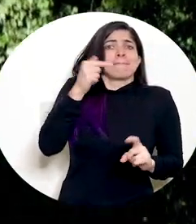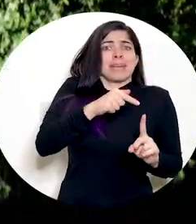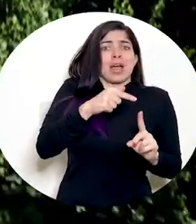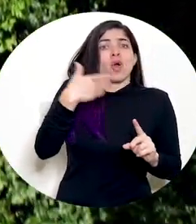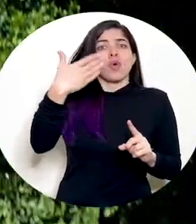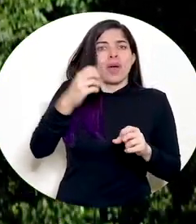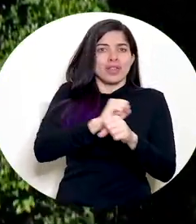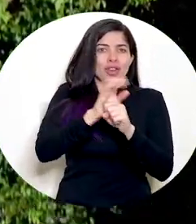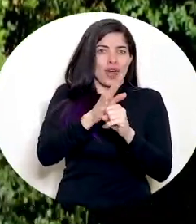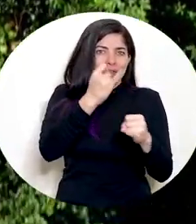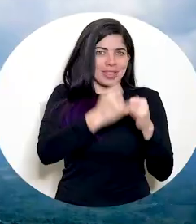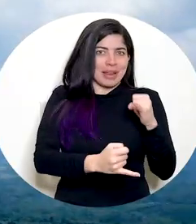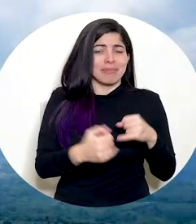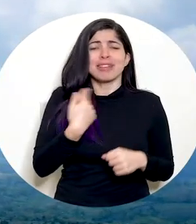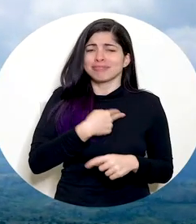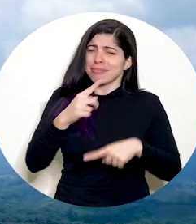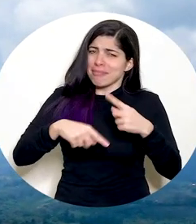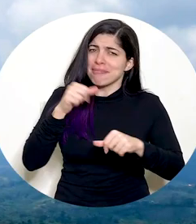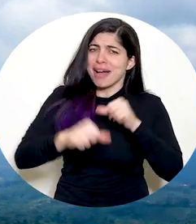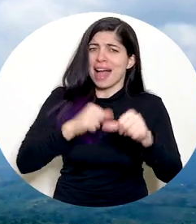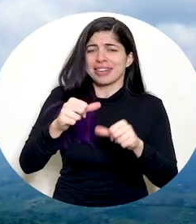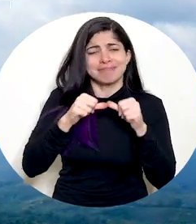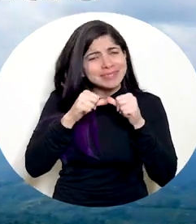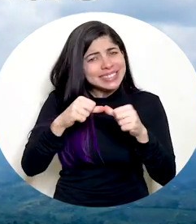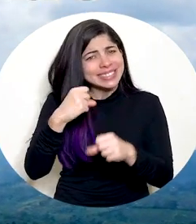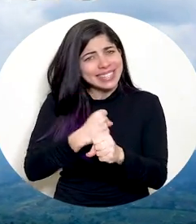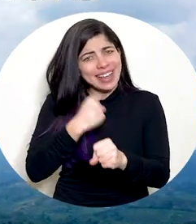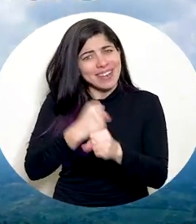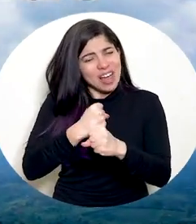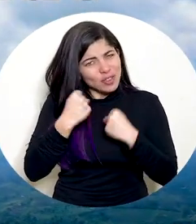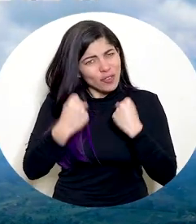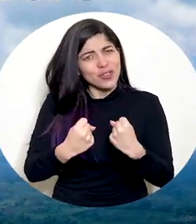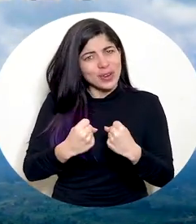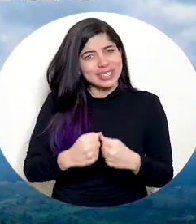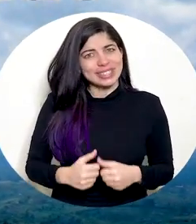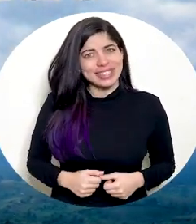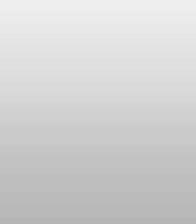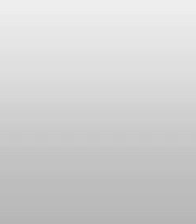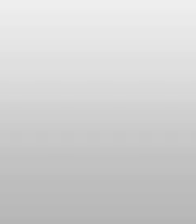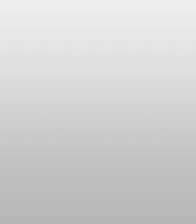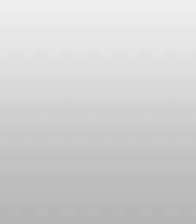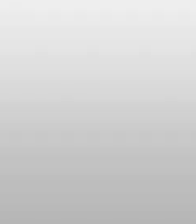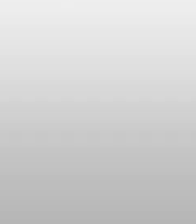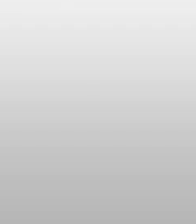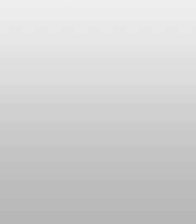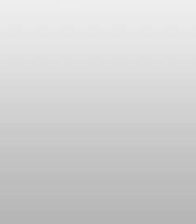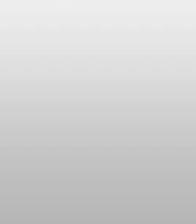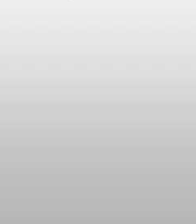internacional tras la pandemia. ¡Saldremos adelante! ¡Sigamos trabajando con fuerza!